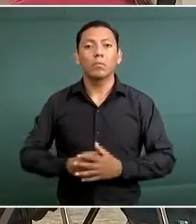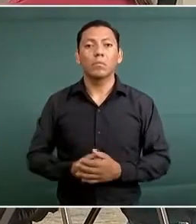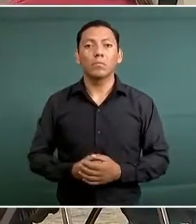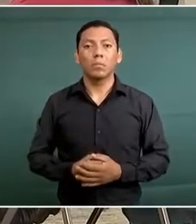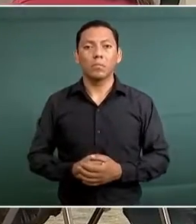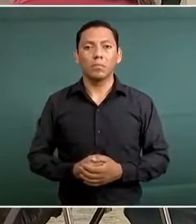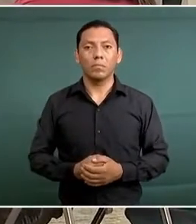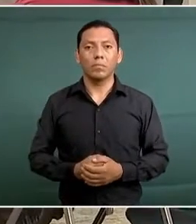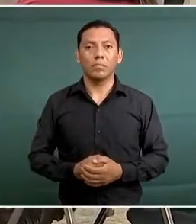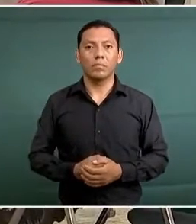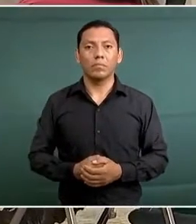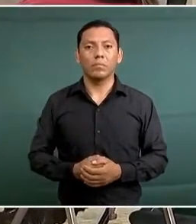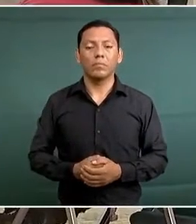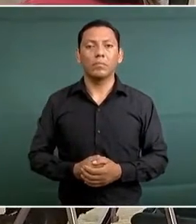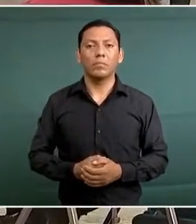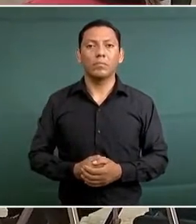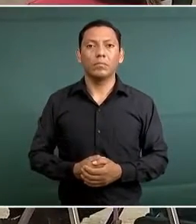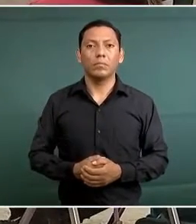y